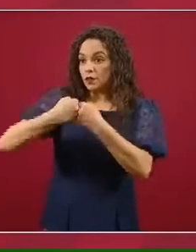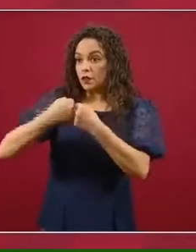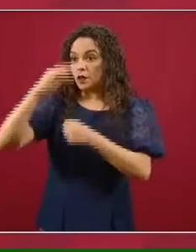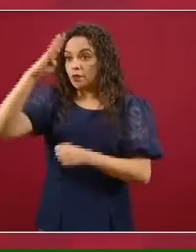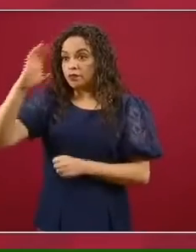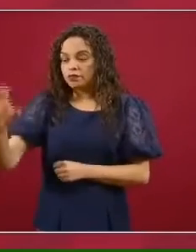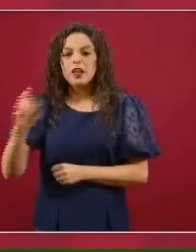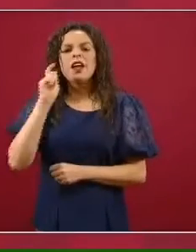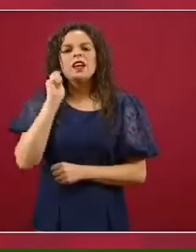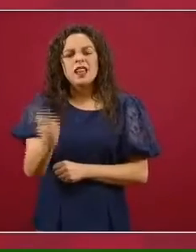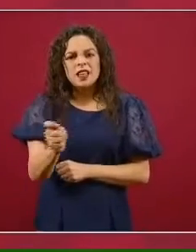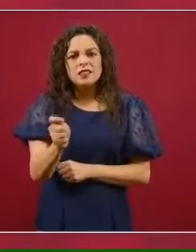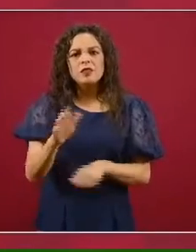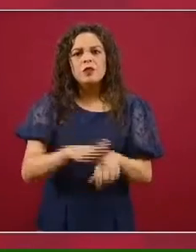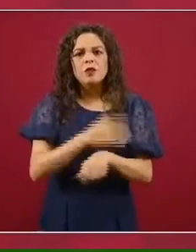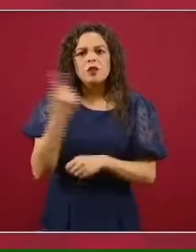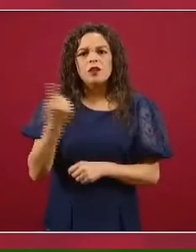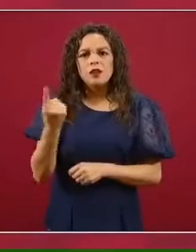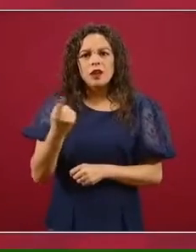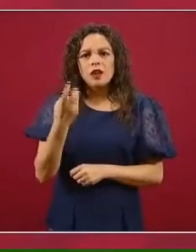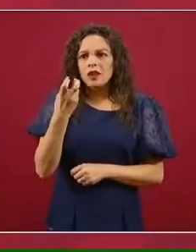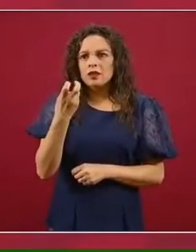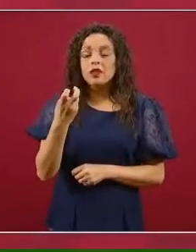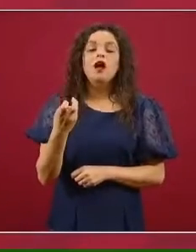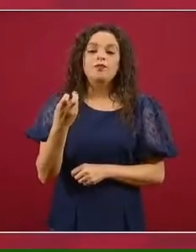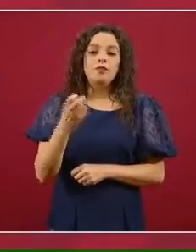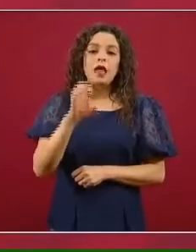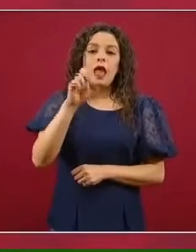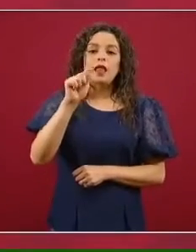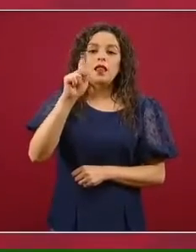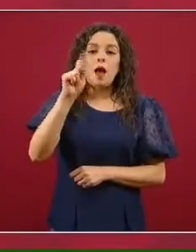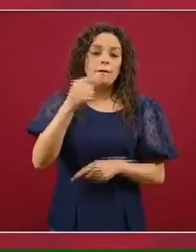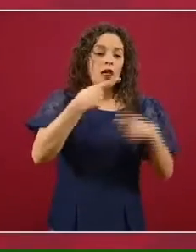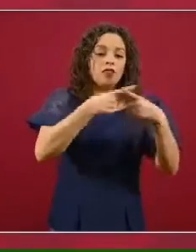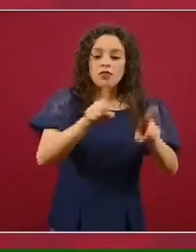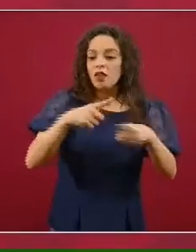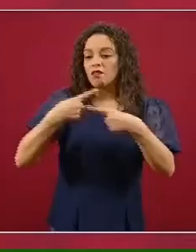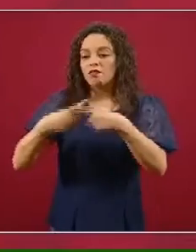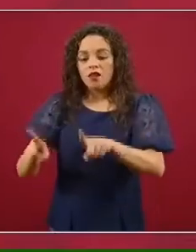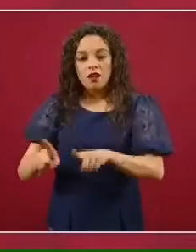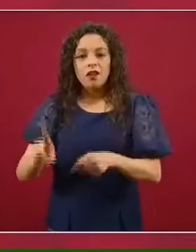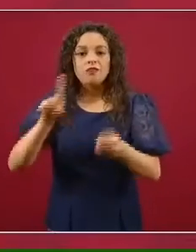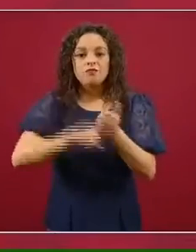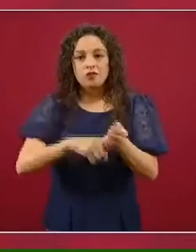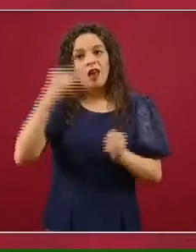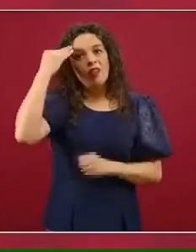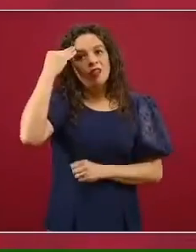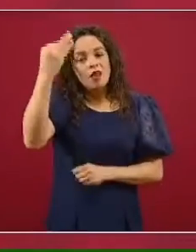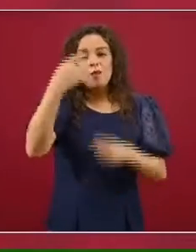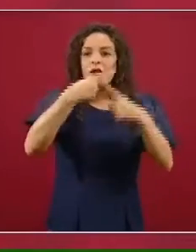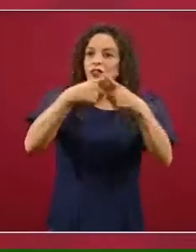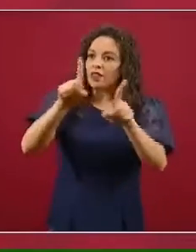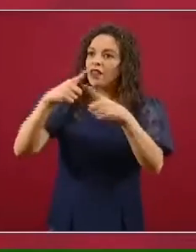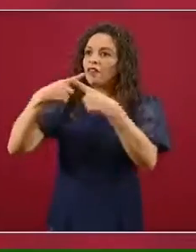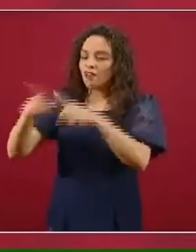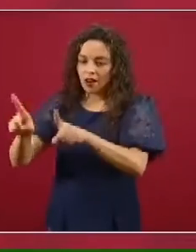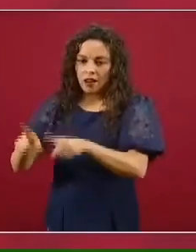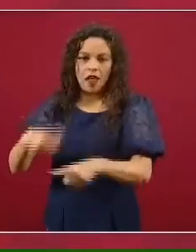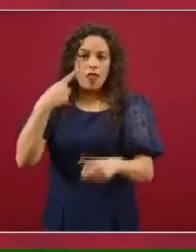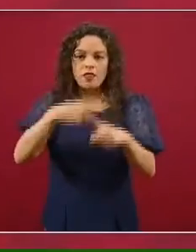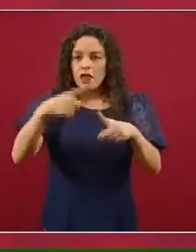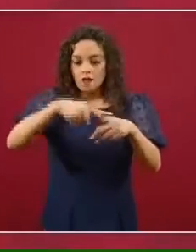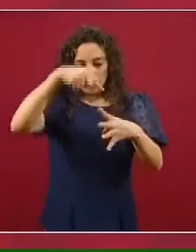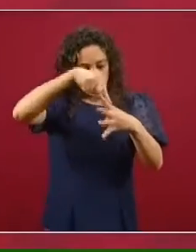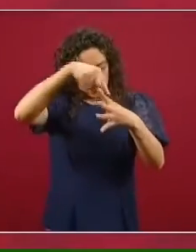tiempo. Nada más. Están en etapas diferentes de la epidemia por razones múltiples